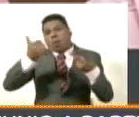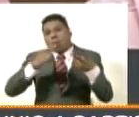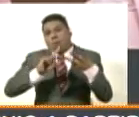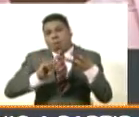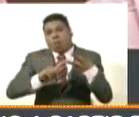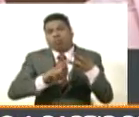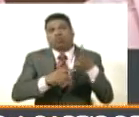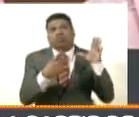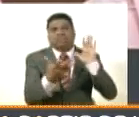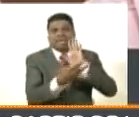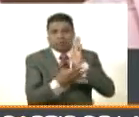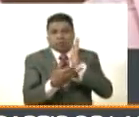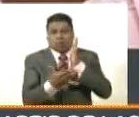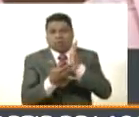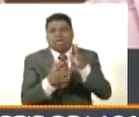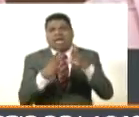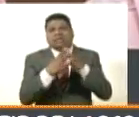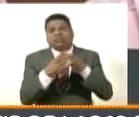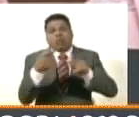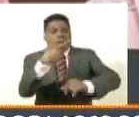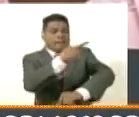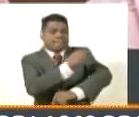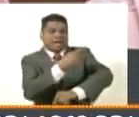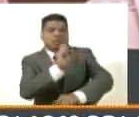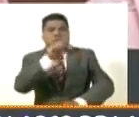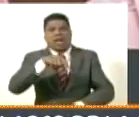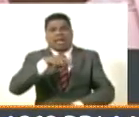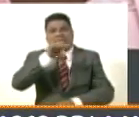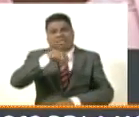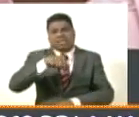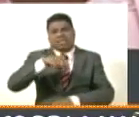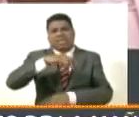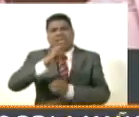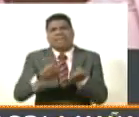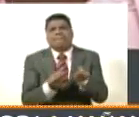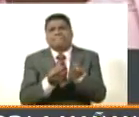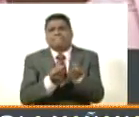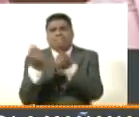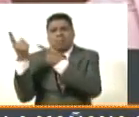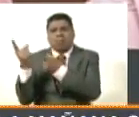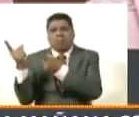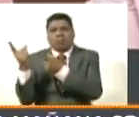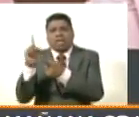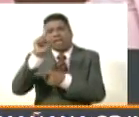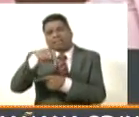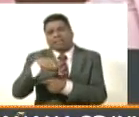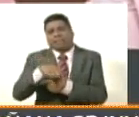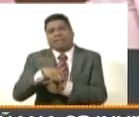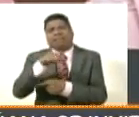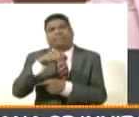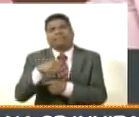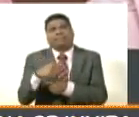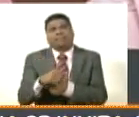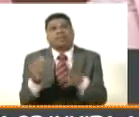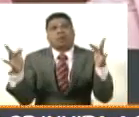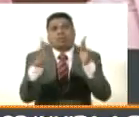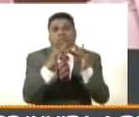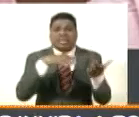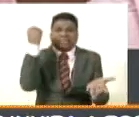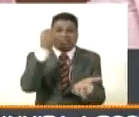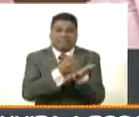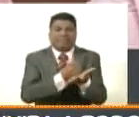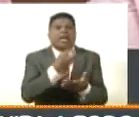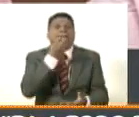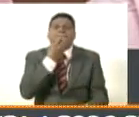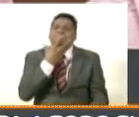de la calidad de vacunas comerciales, nacionales e importadas, que es lo que nos permite a nosotros como Estado certificar la